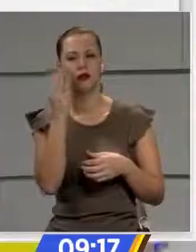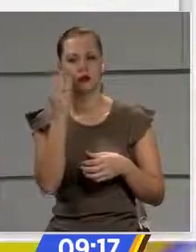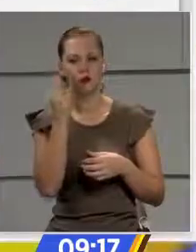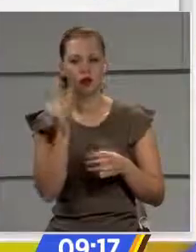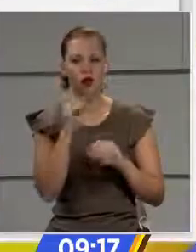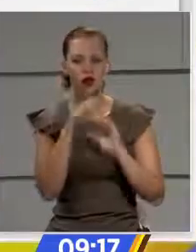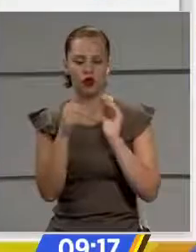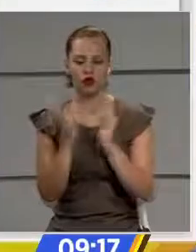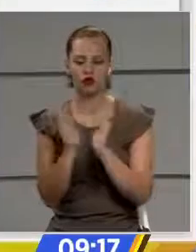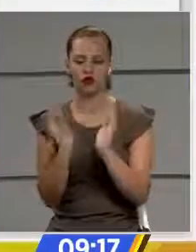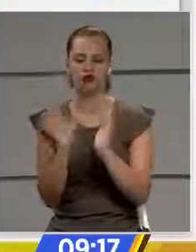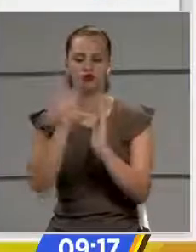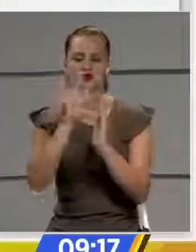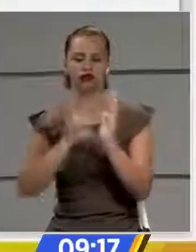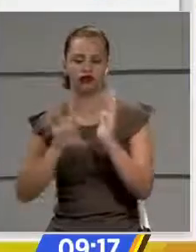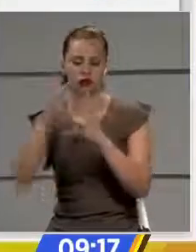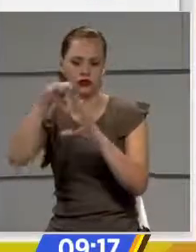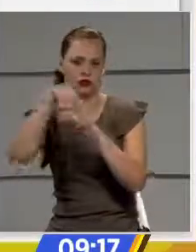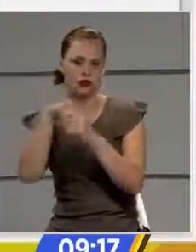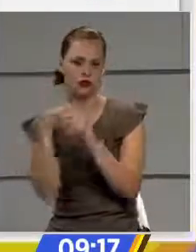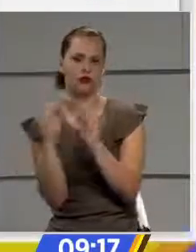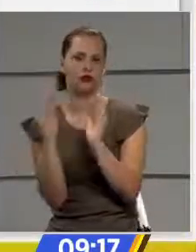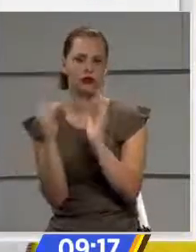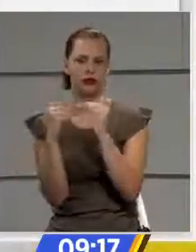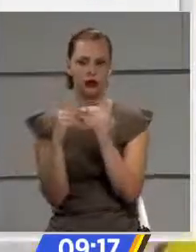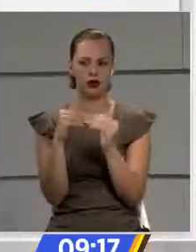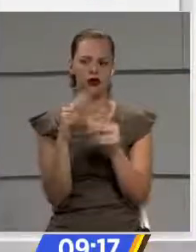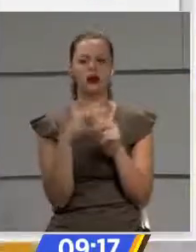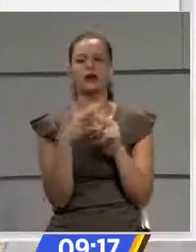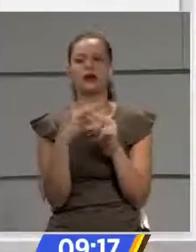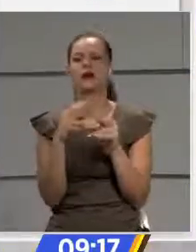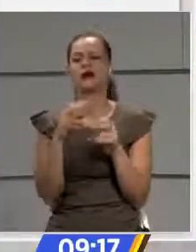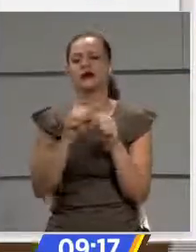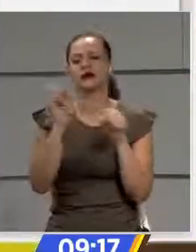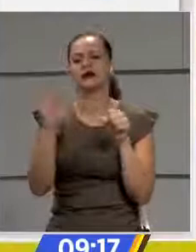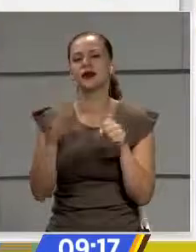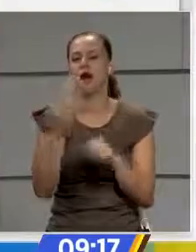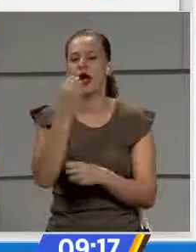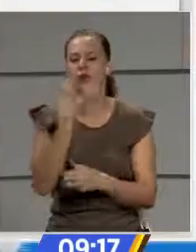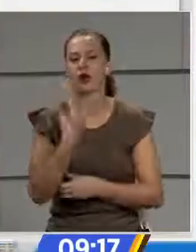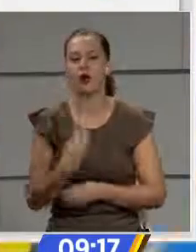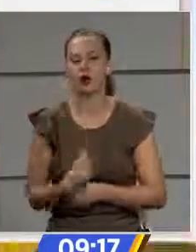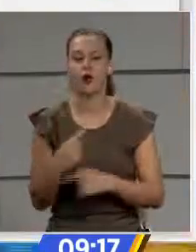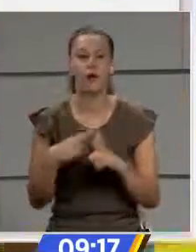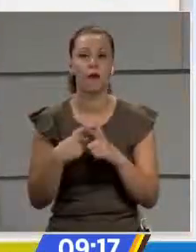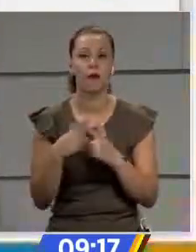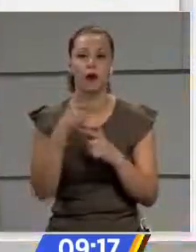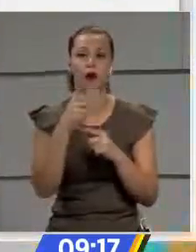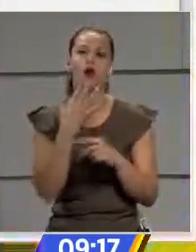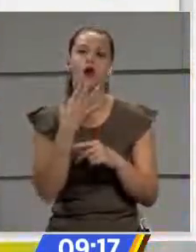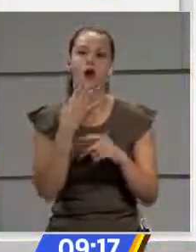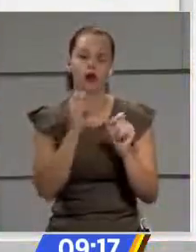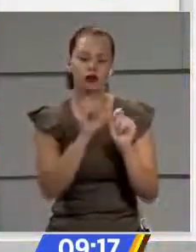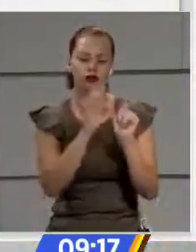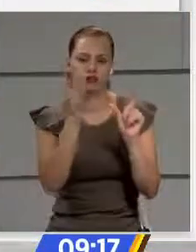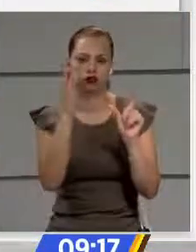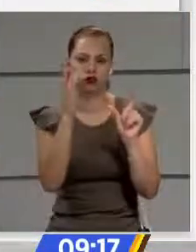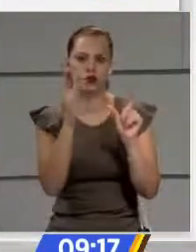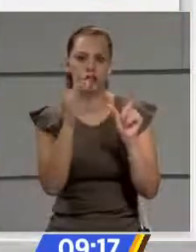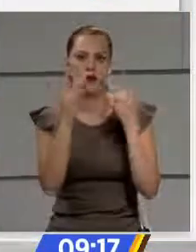está también inmerso dentro de algo que se llama el sistema digestivo. Por eso aquí lo hicimos en este color como más